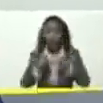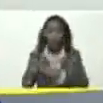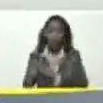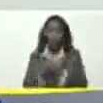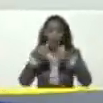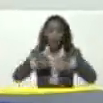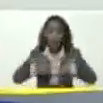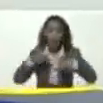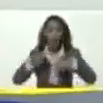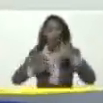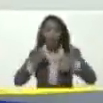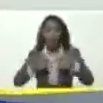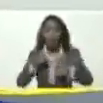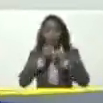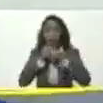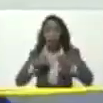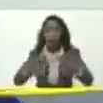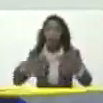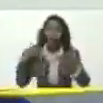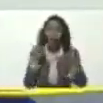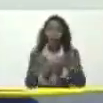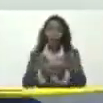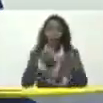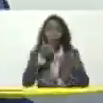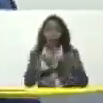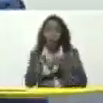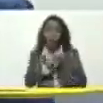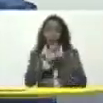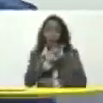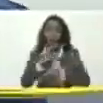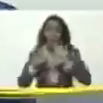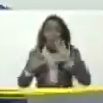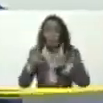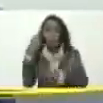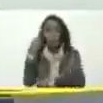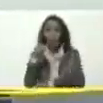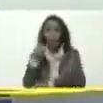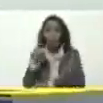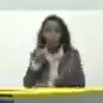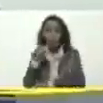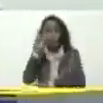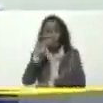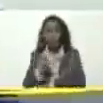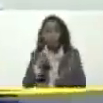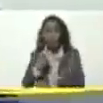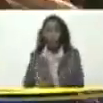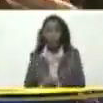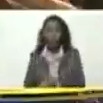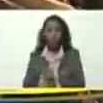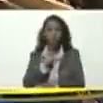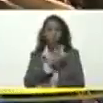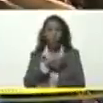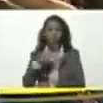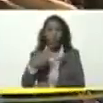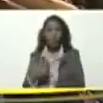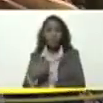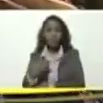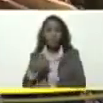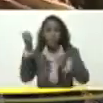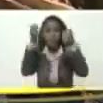esta actividad. Se va a extender hasta el próximo 28 de noviembre, la Bienal del Sur. 43 obras de